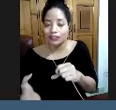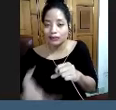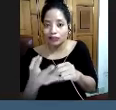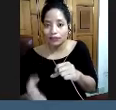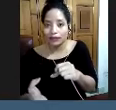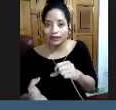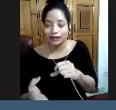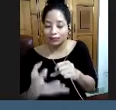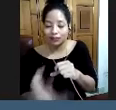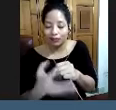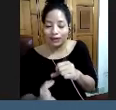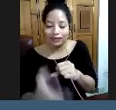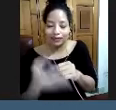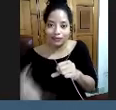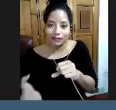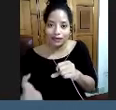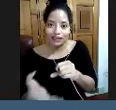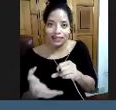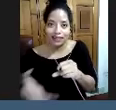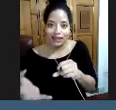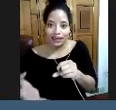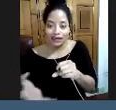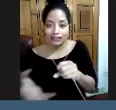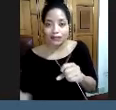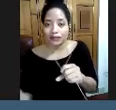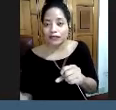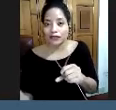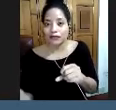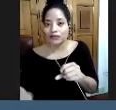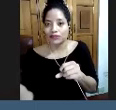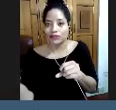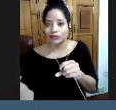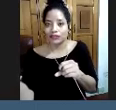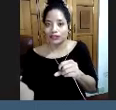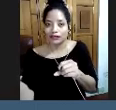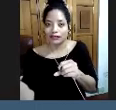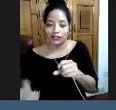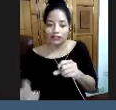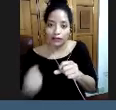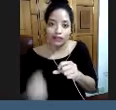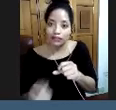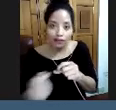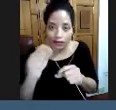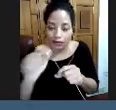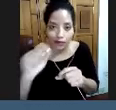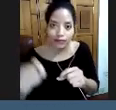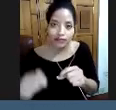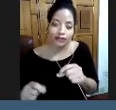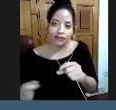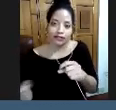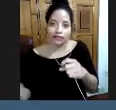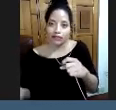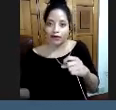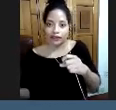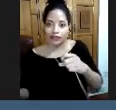la voz de muchos padres y muchas madres que están pasando por la misma situación que ustedes, ¿no? También, de nuevo, voy a aprovechar